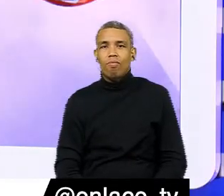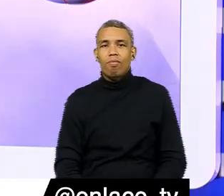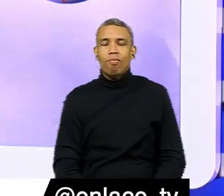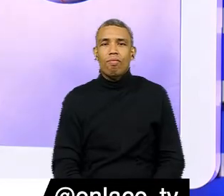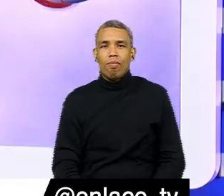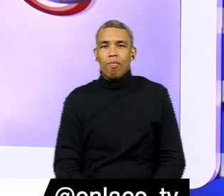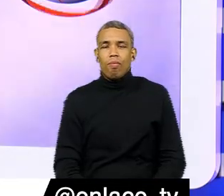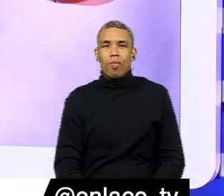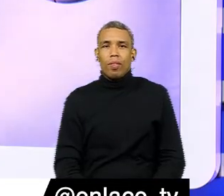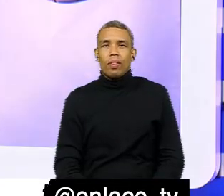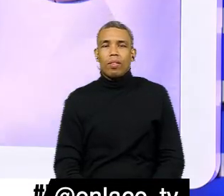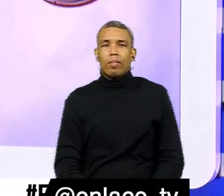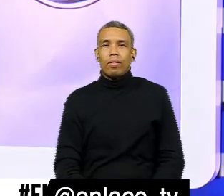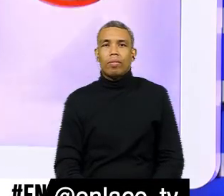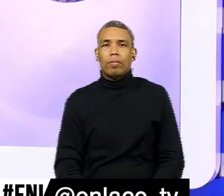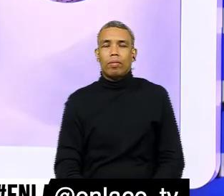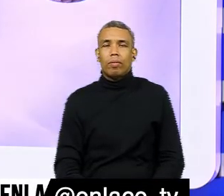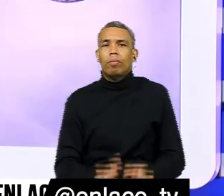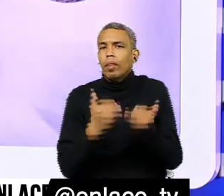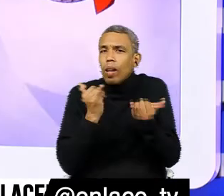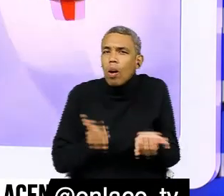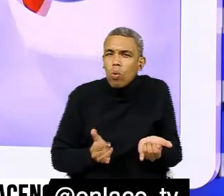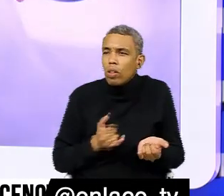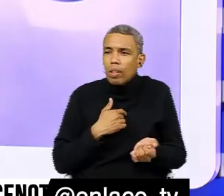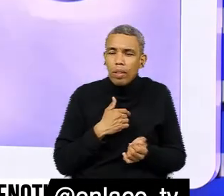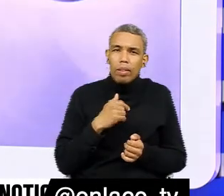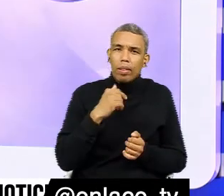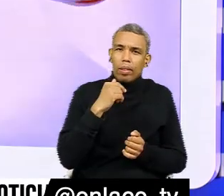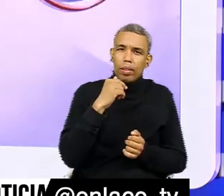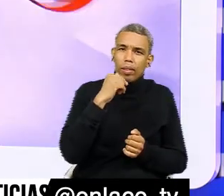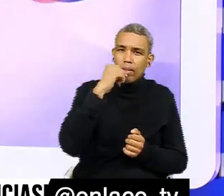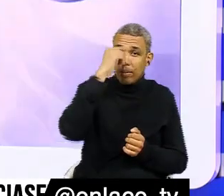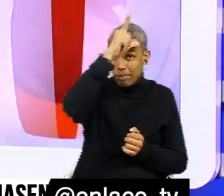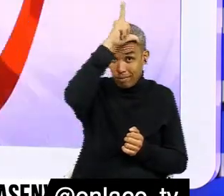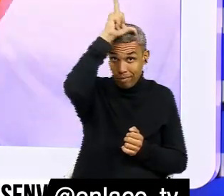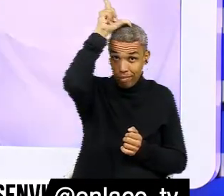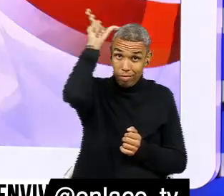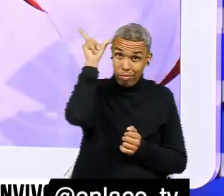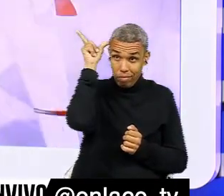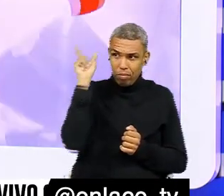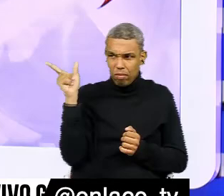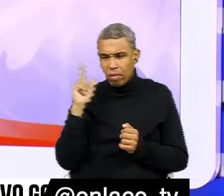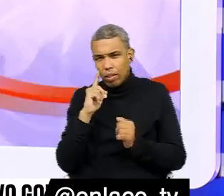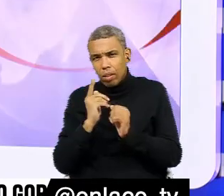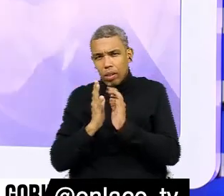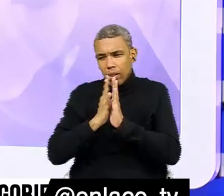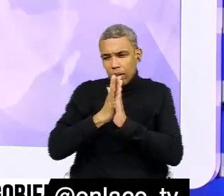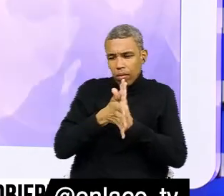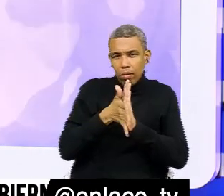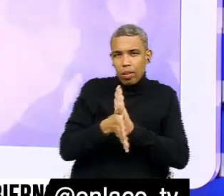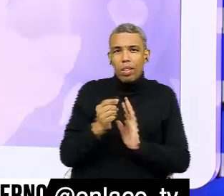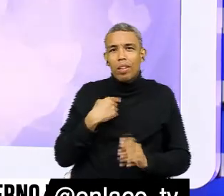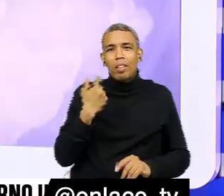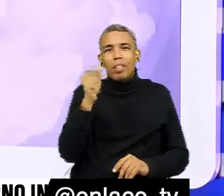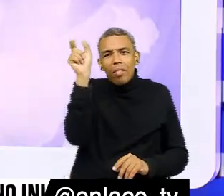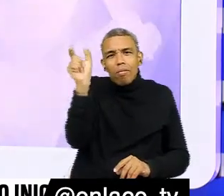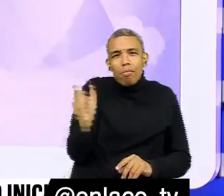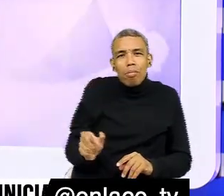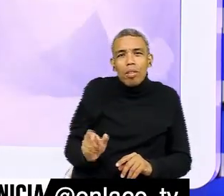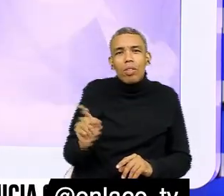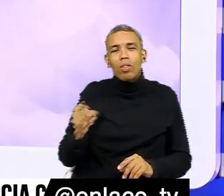esta hora con nuestra compañera Luz Mary Jaraba, porque se desarrolla conversatorio con el árbitro FIFA antioqueño,